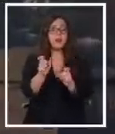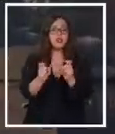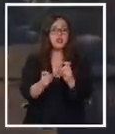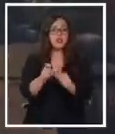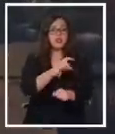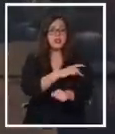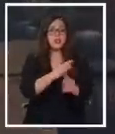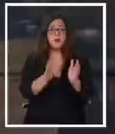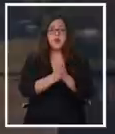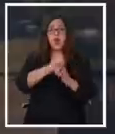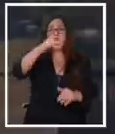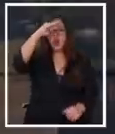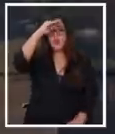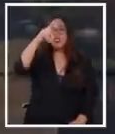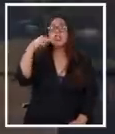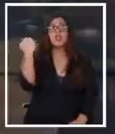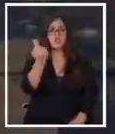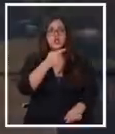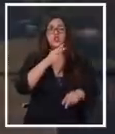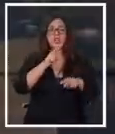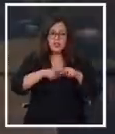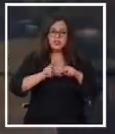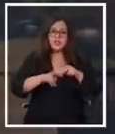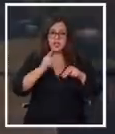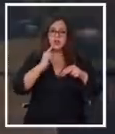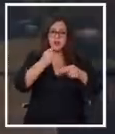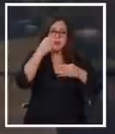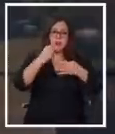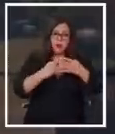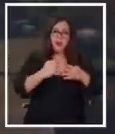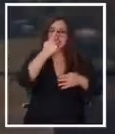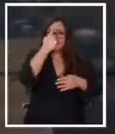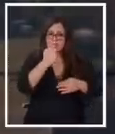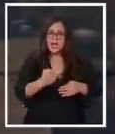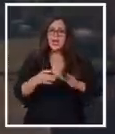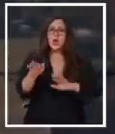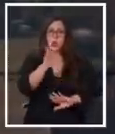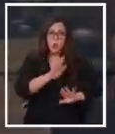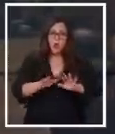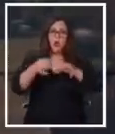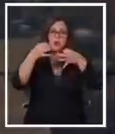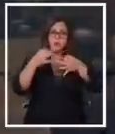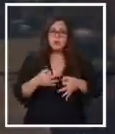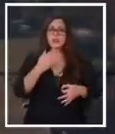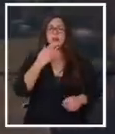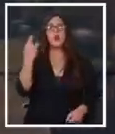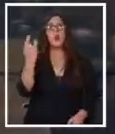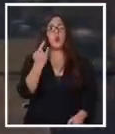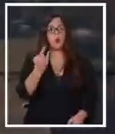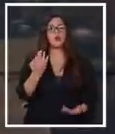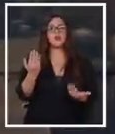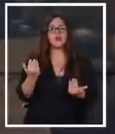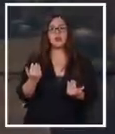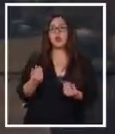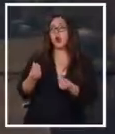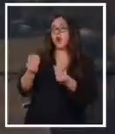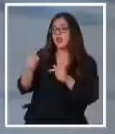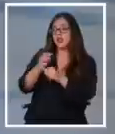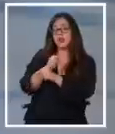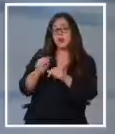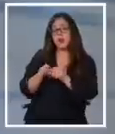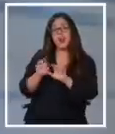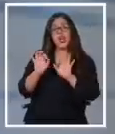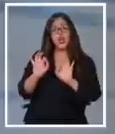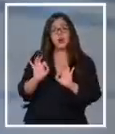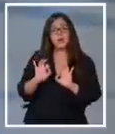tengan confianza de que esto los estamos abordando con la mayor seriedad cautela y sentido de urgencia que por estar viendo se pueden analizar un estado